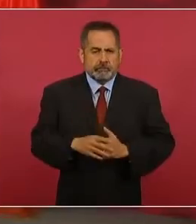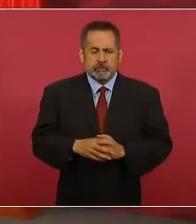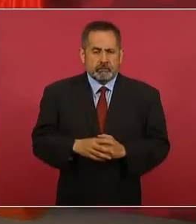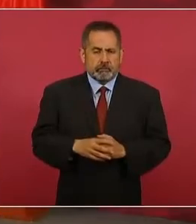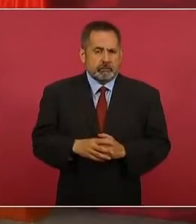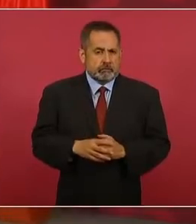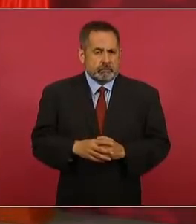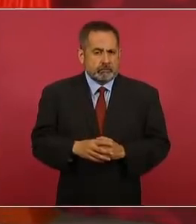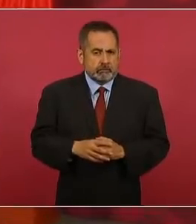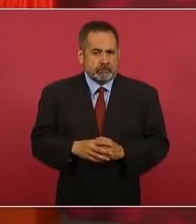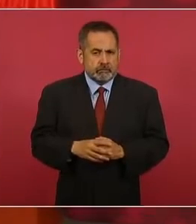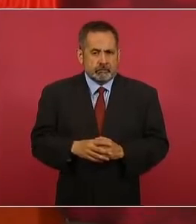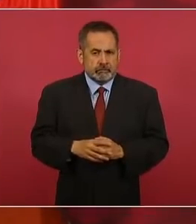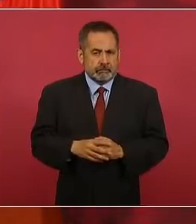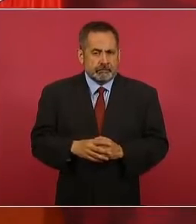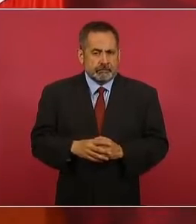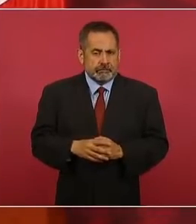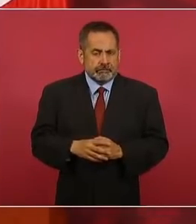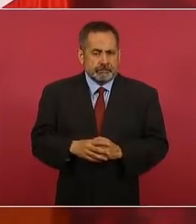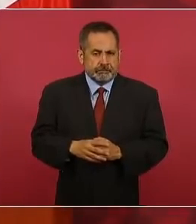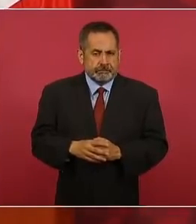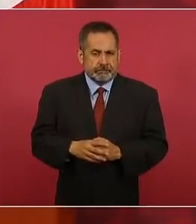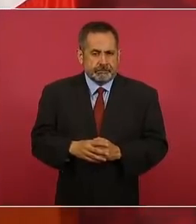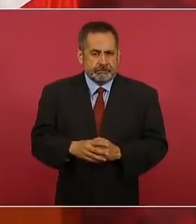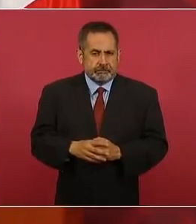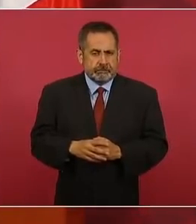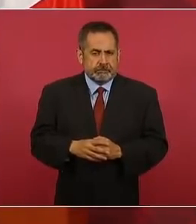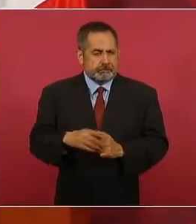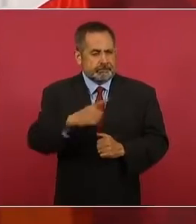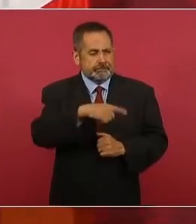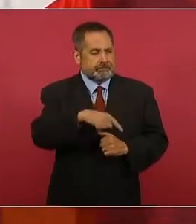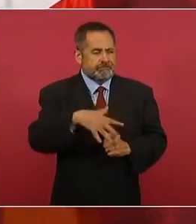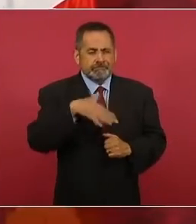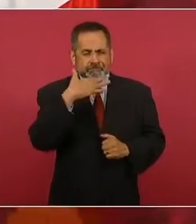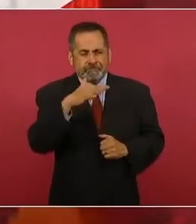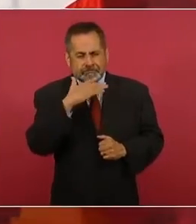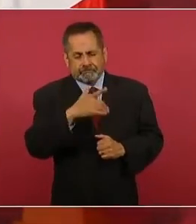y desde luego con la corrupción,